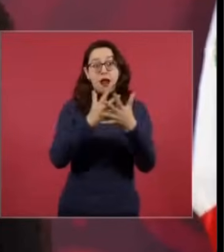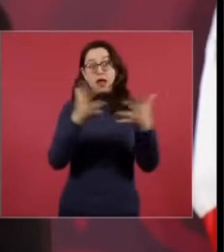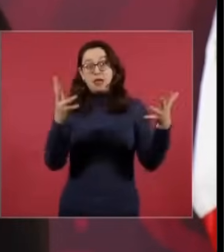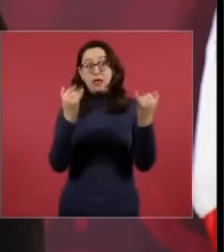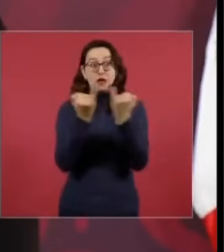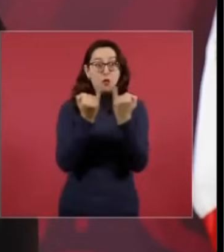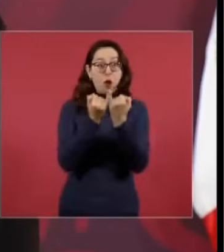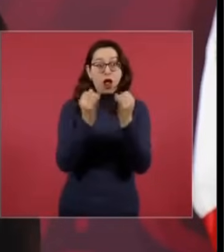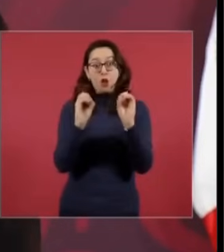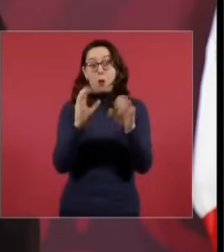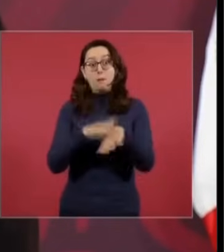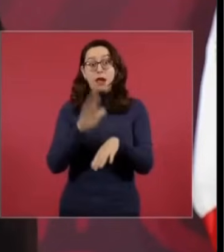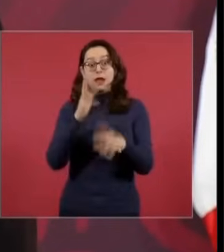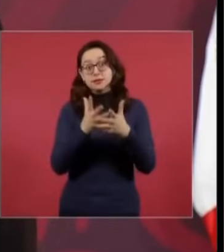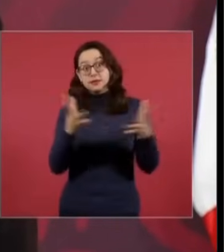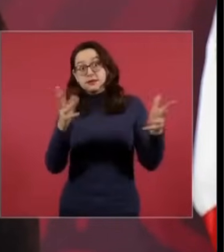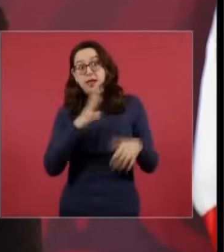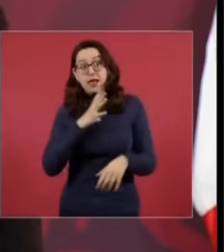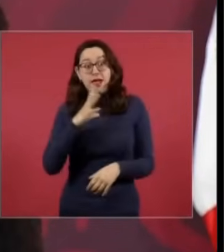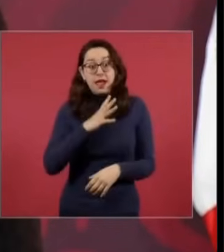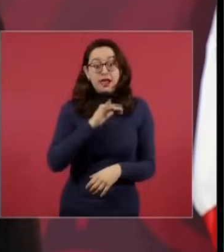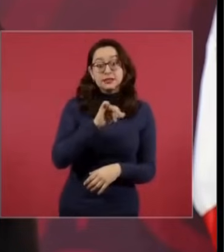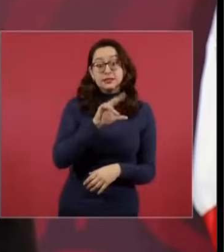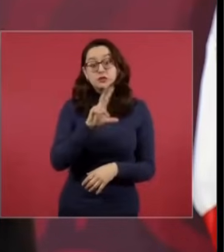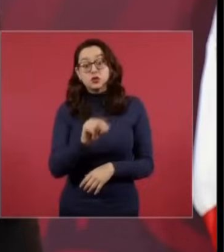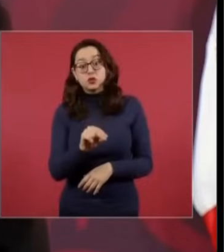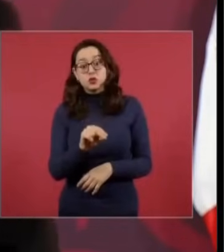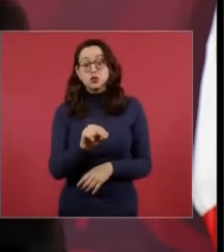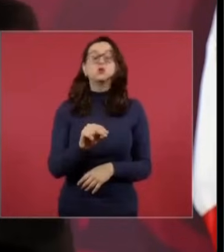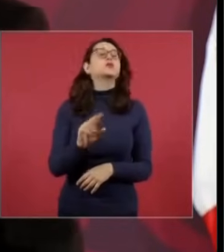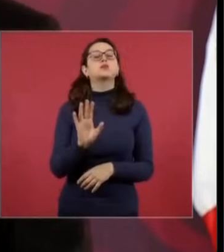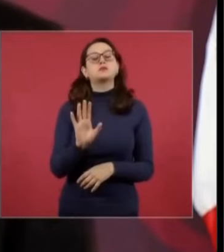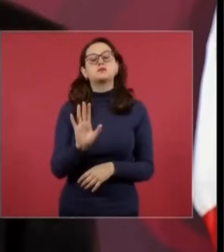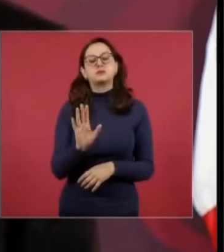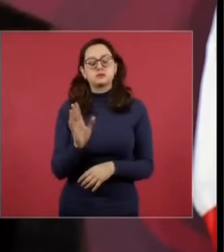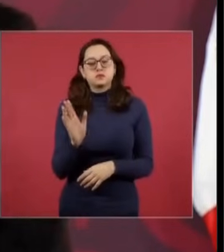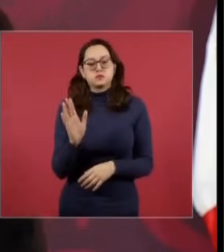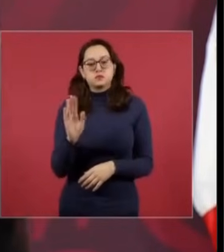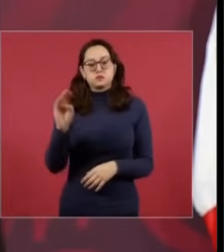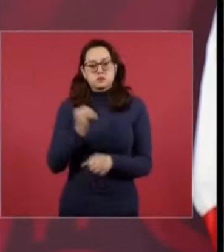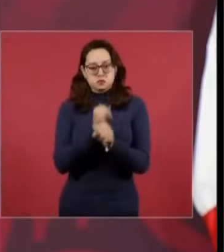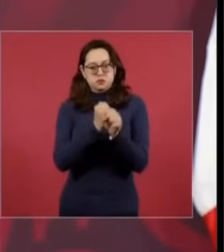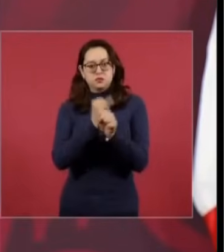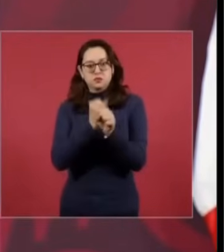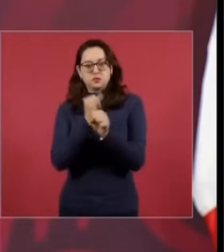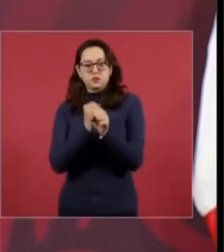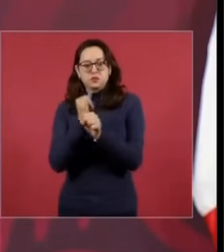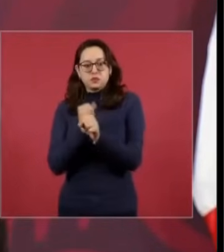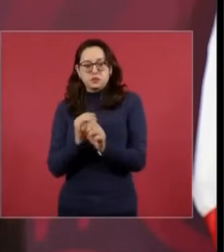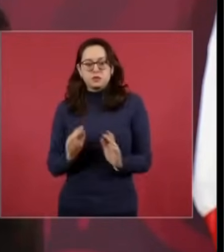medicamentos. Y también han de creer que se nos va a olvidar que cuando llega Vicente Fox en el